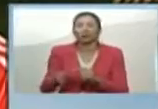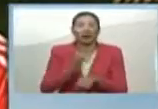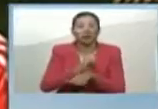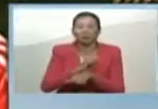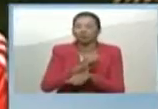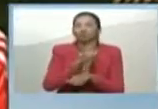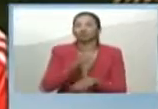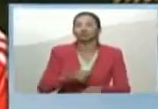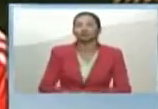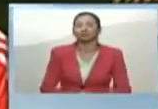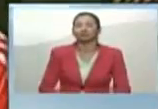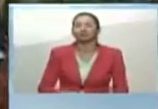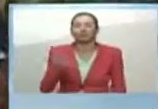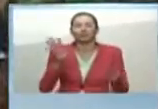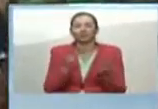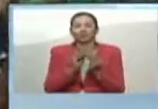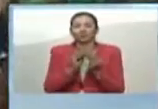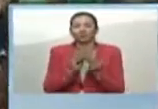bien preciso.